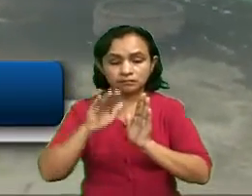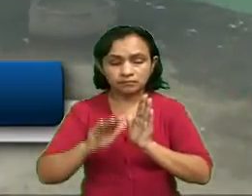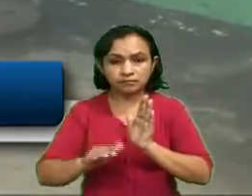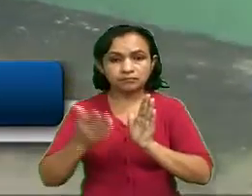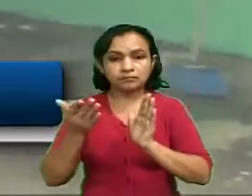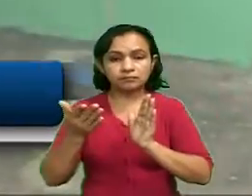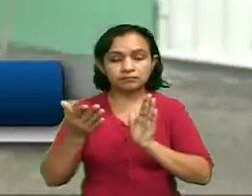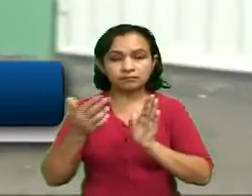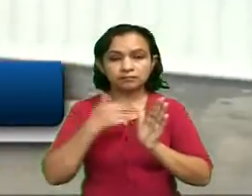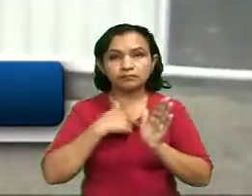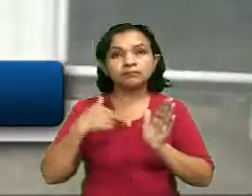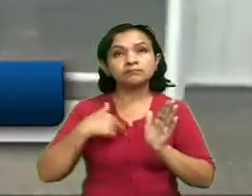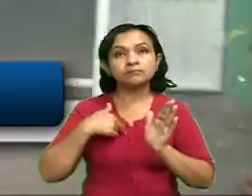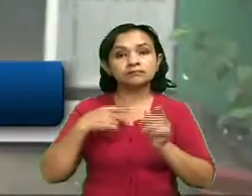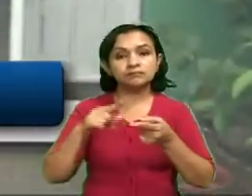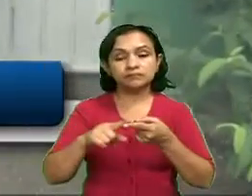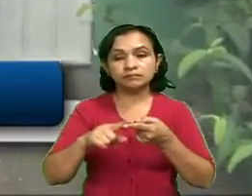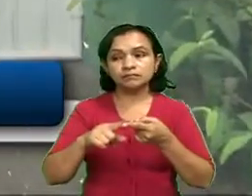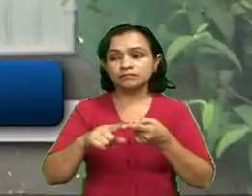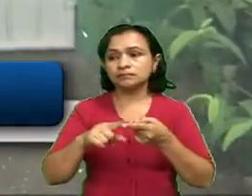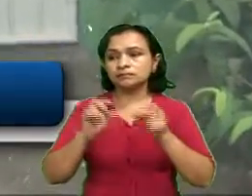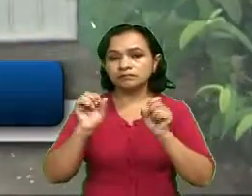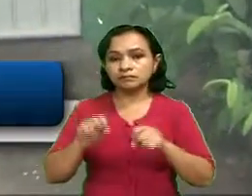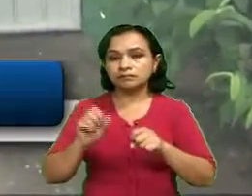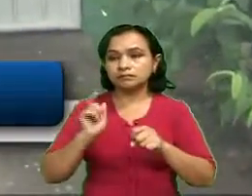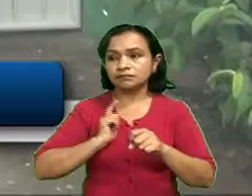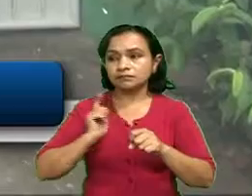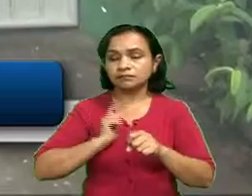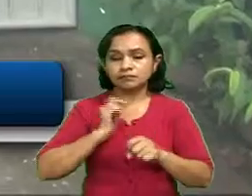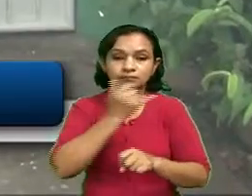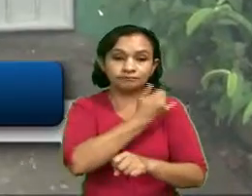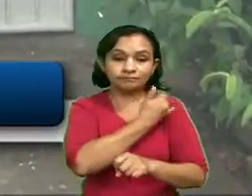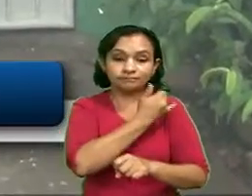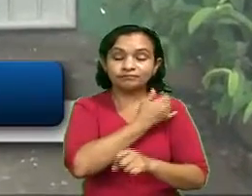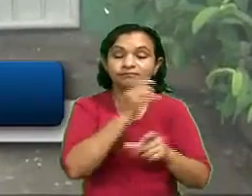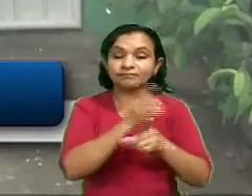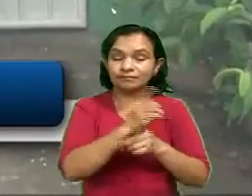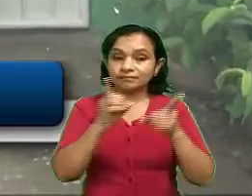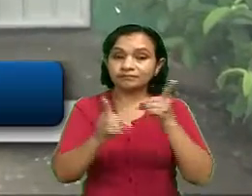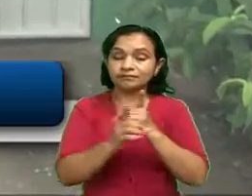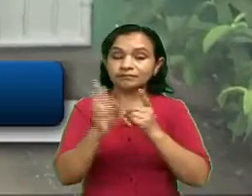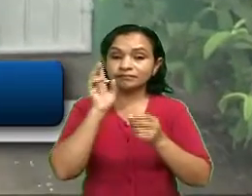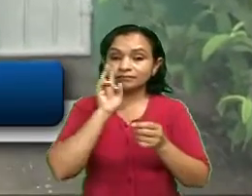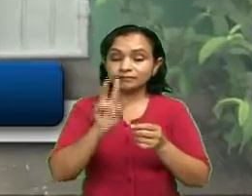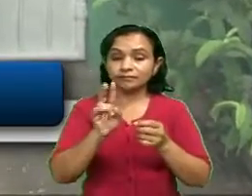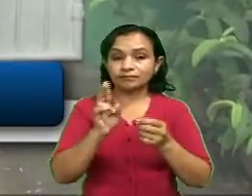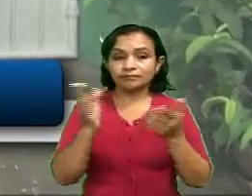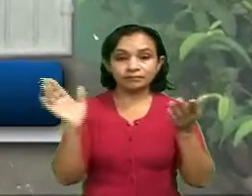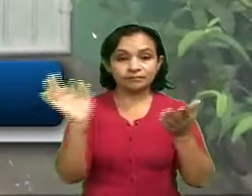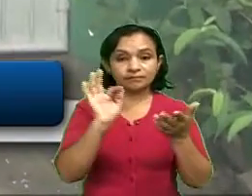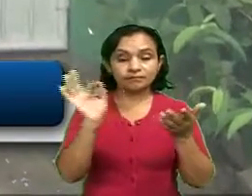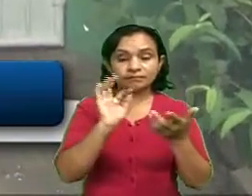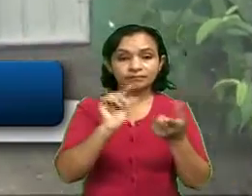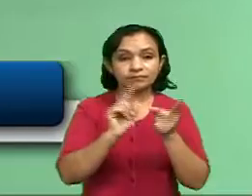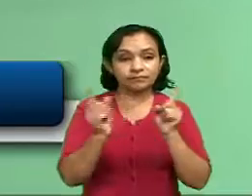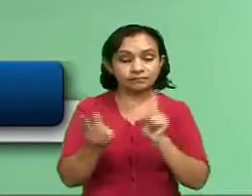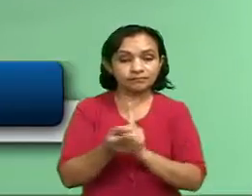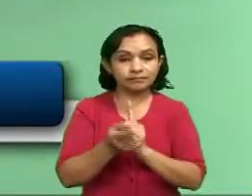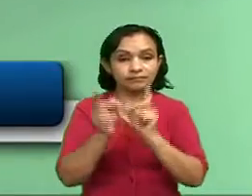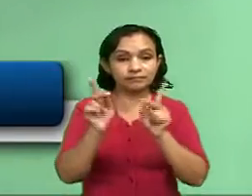plaquetas, que nosotros llamamos plaquetopenia, el paciente tiene que estar por ley ingresado en observación. Y según el comportamiento de este